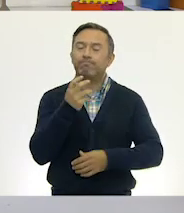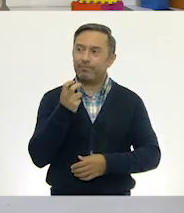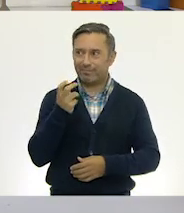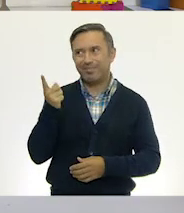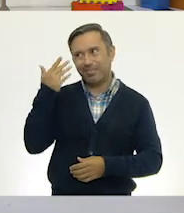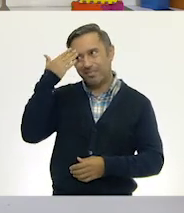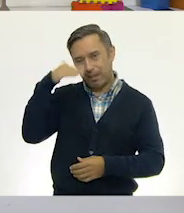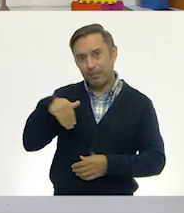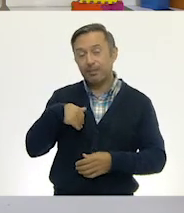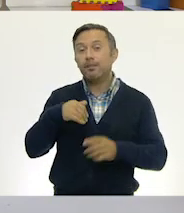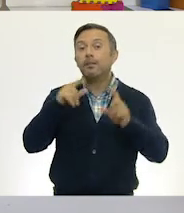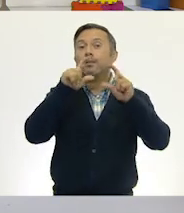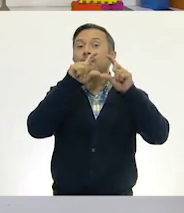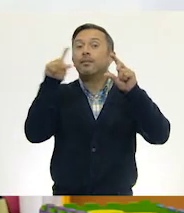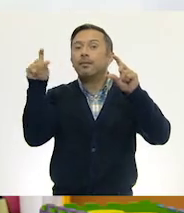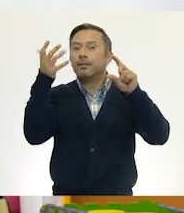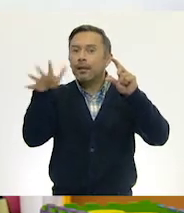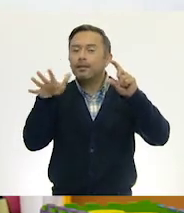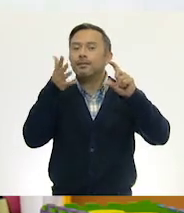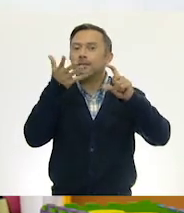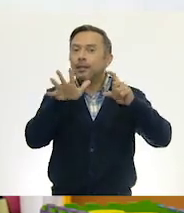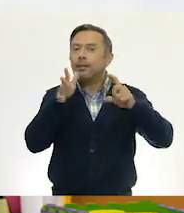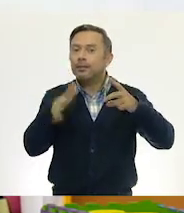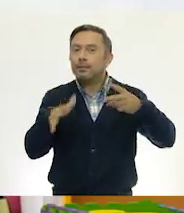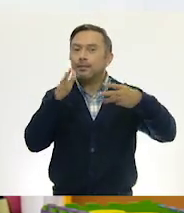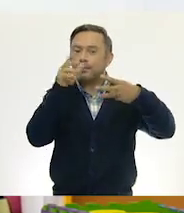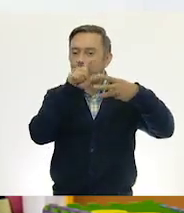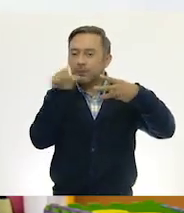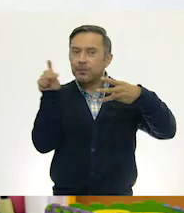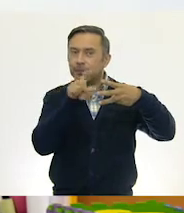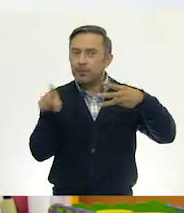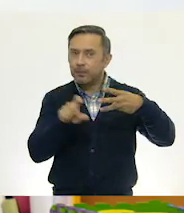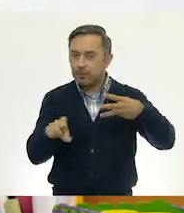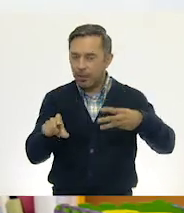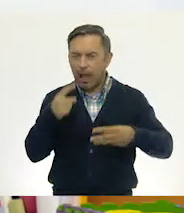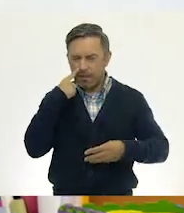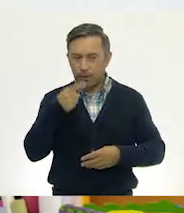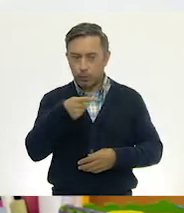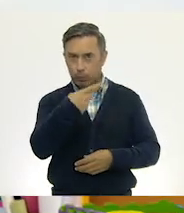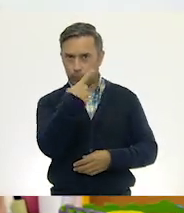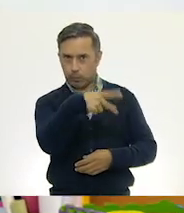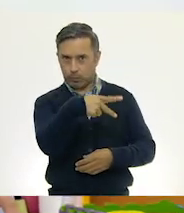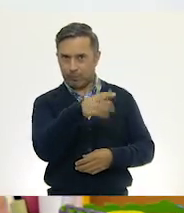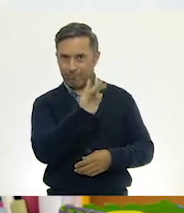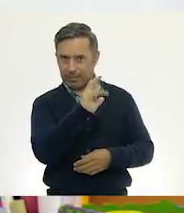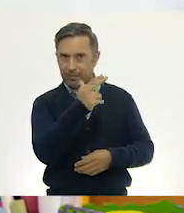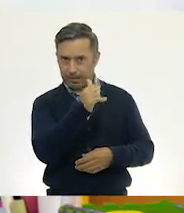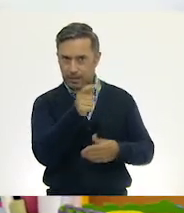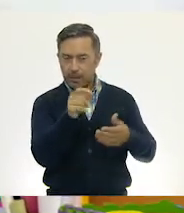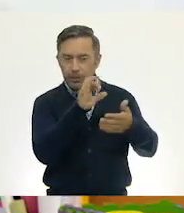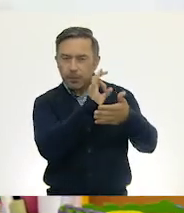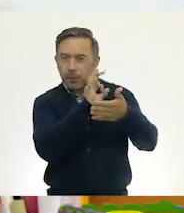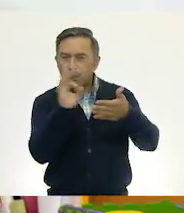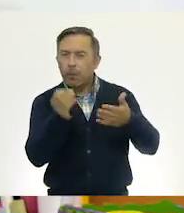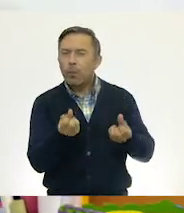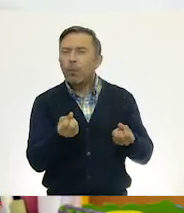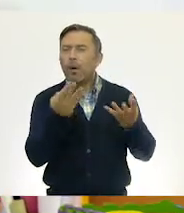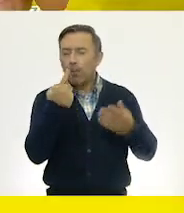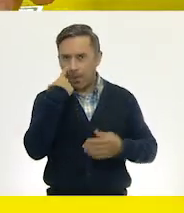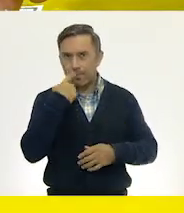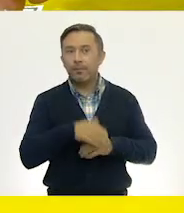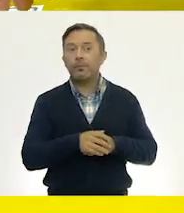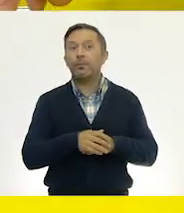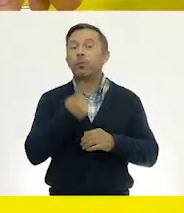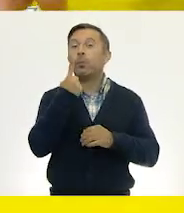son 10 fichas. Entonces, vamos a contar tus fichas, ¿de acuerdo? Muy bien. ¿Cuántos tableros tienes llenos?